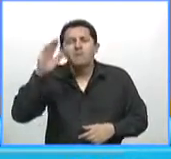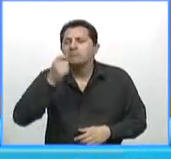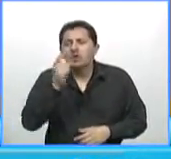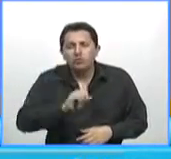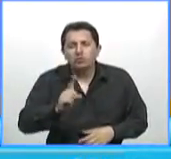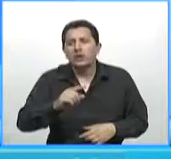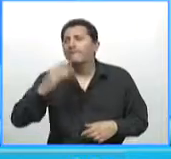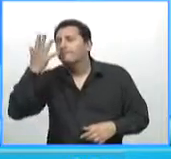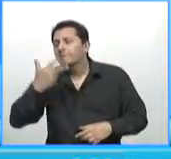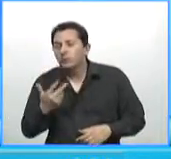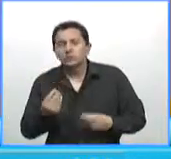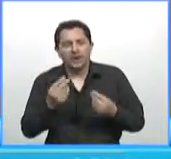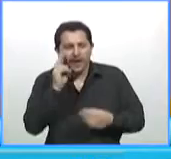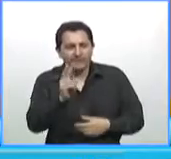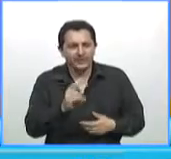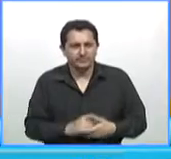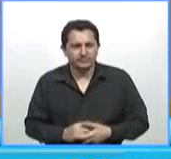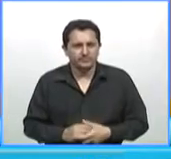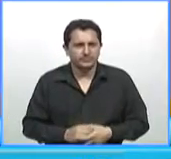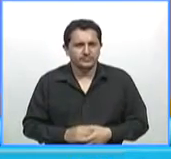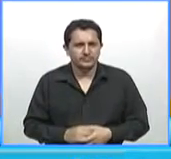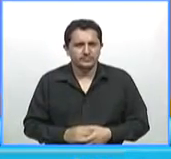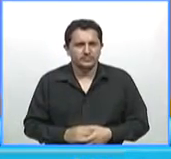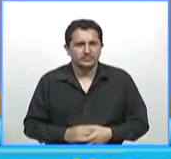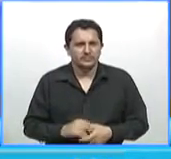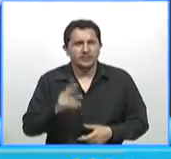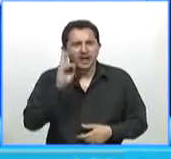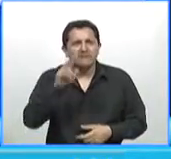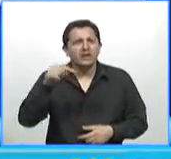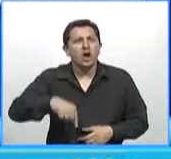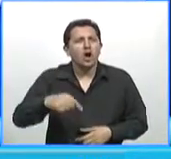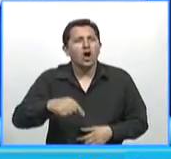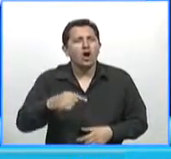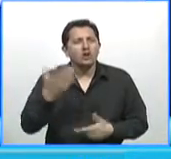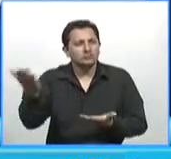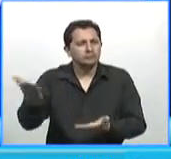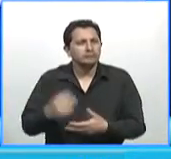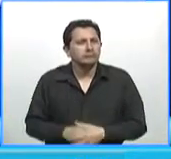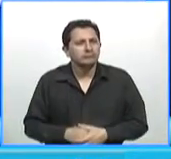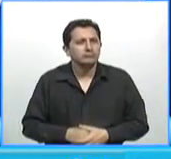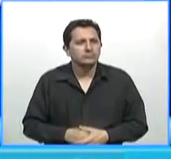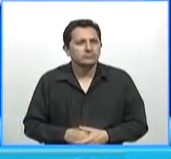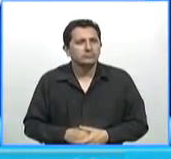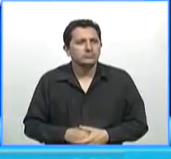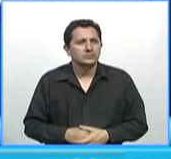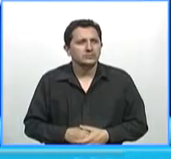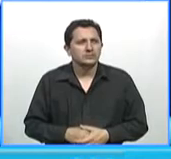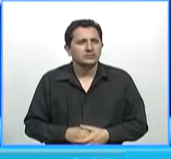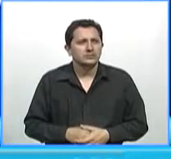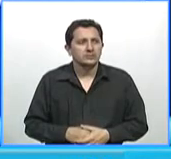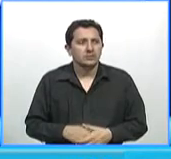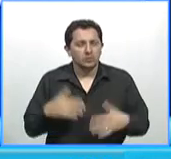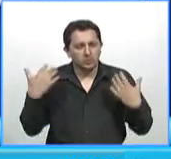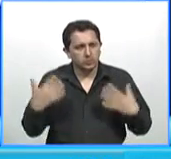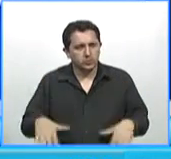las que más te gusten. ¿Está bien? Está bien. Compartimos el medallero. A ver qué tenemos hoy para nuestra leona Belén Zucchi. Uy, son